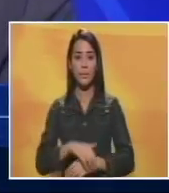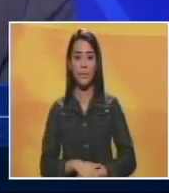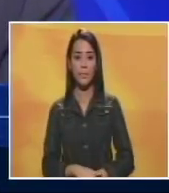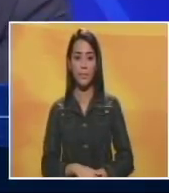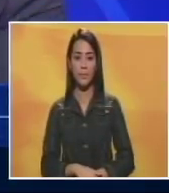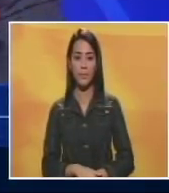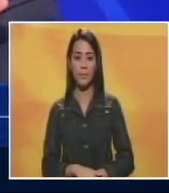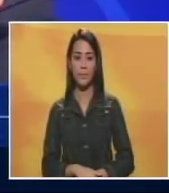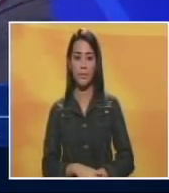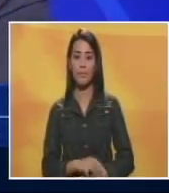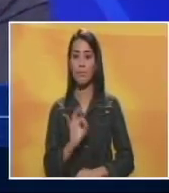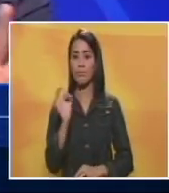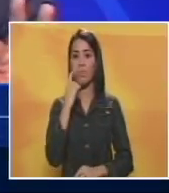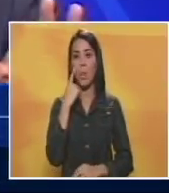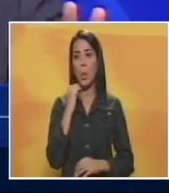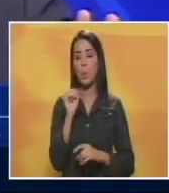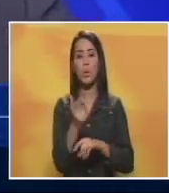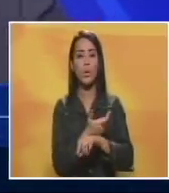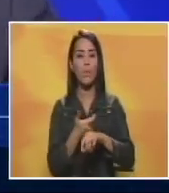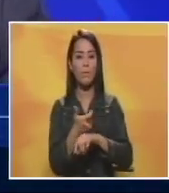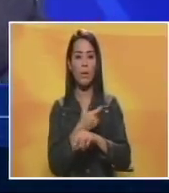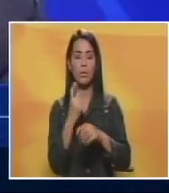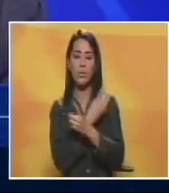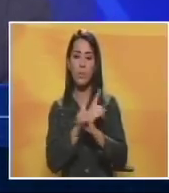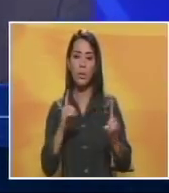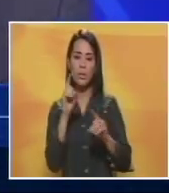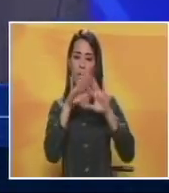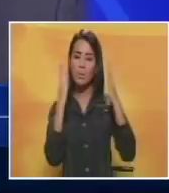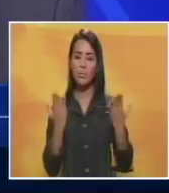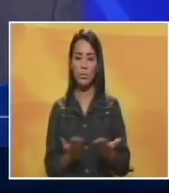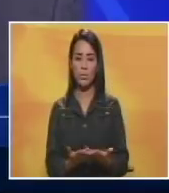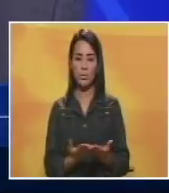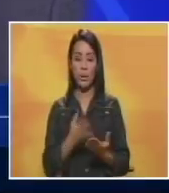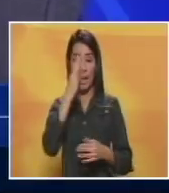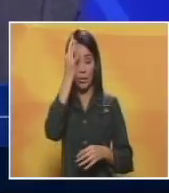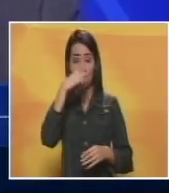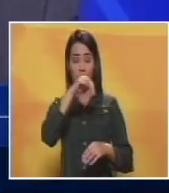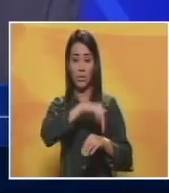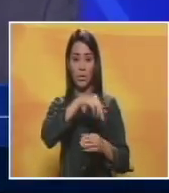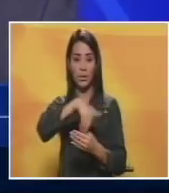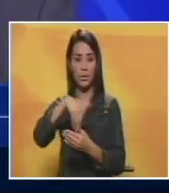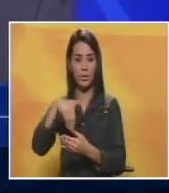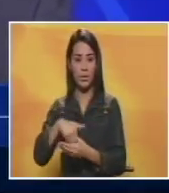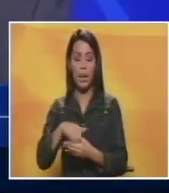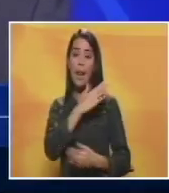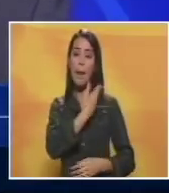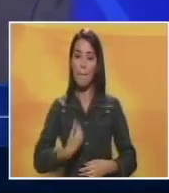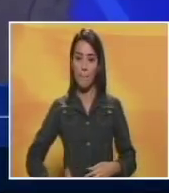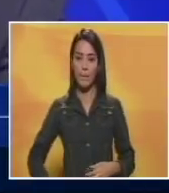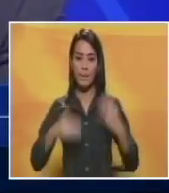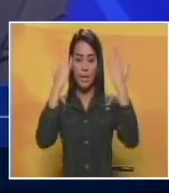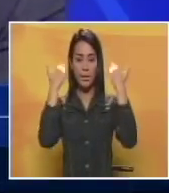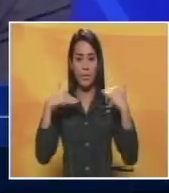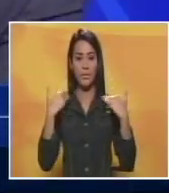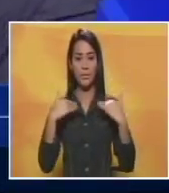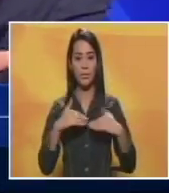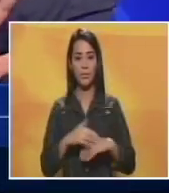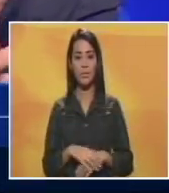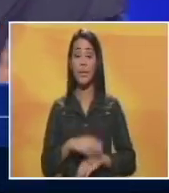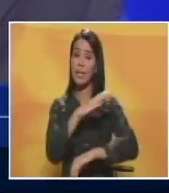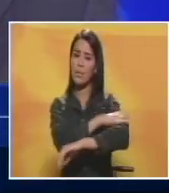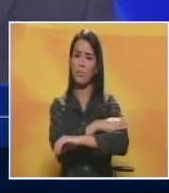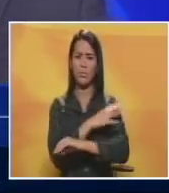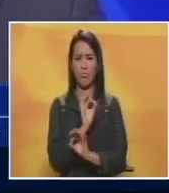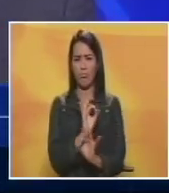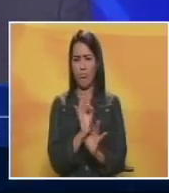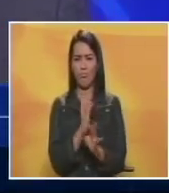se lo puede tragar ningún gobierno democrático del mundo. El Consejo Nacional Electoral, la presidenta Tibisay Lucena, que de opositora no